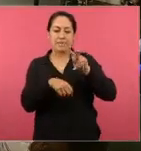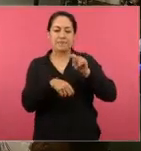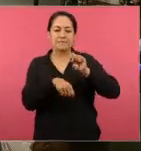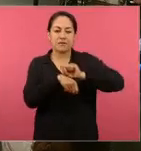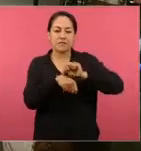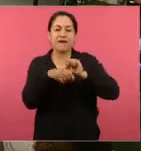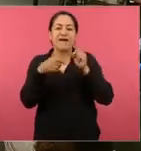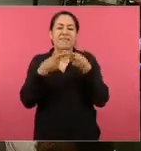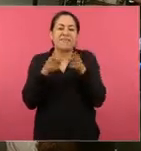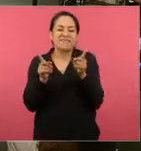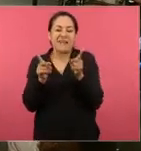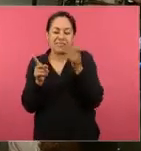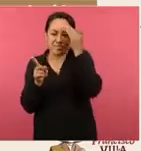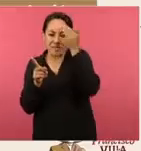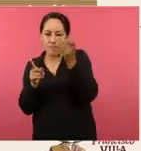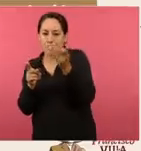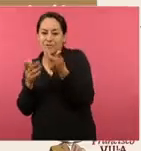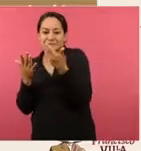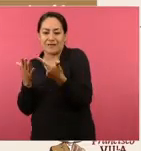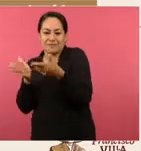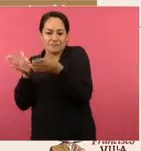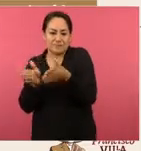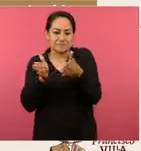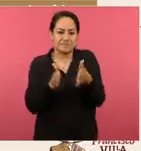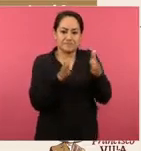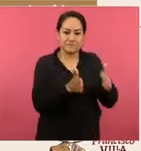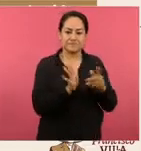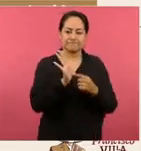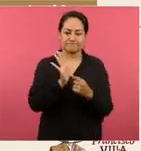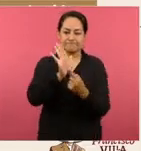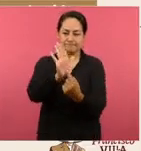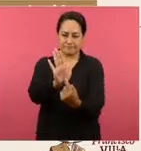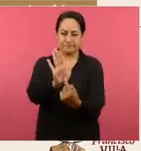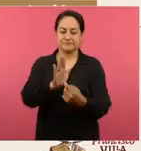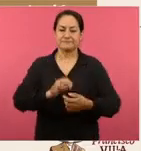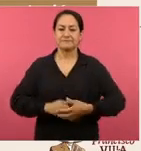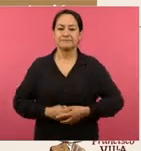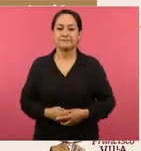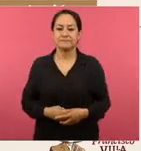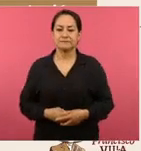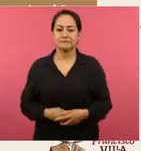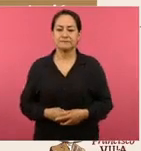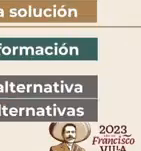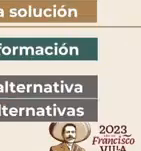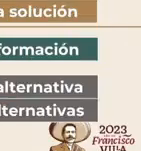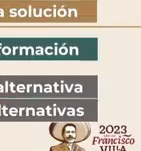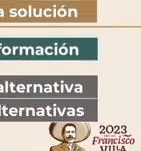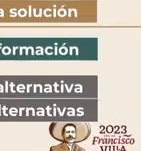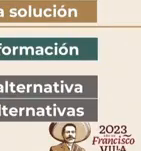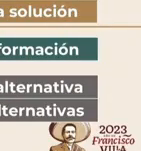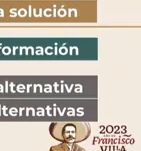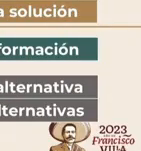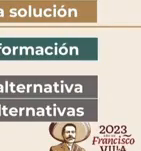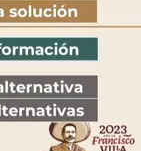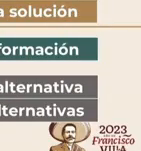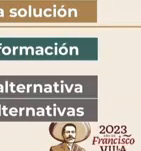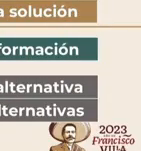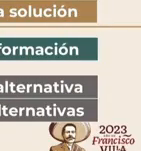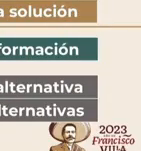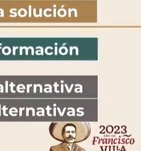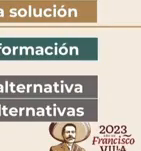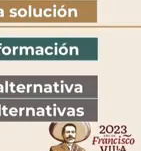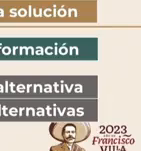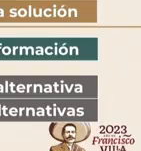etapas para trabajar los proyectos en los 4 campos formativos. Insisto, ya que estamos hablando